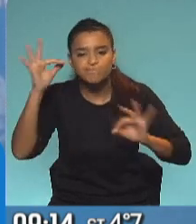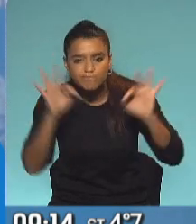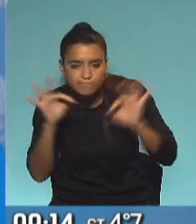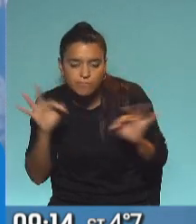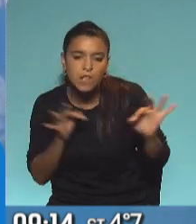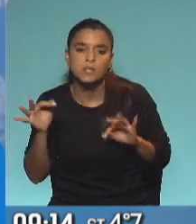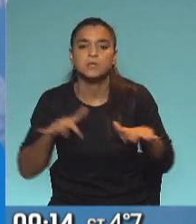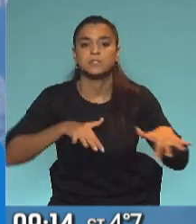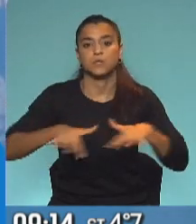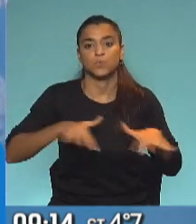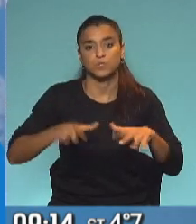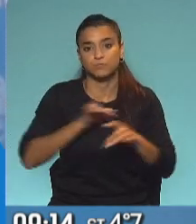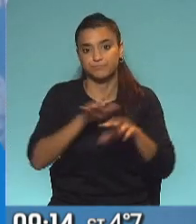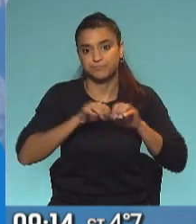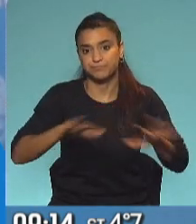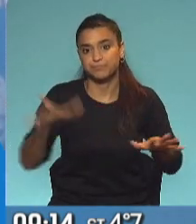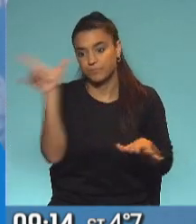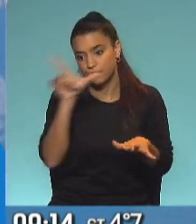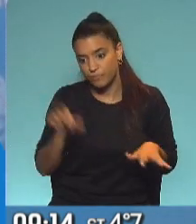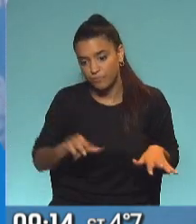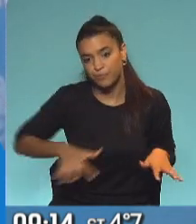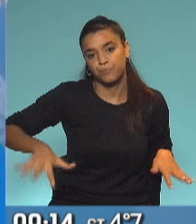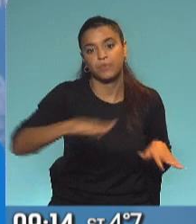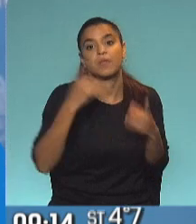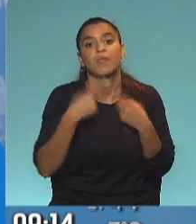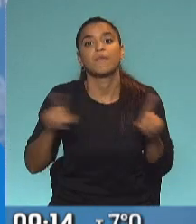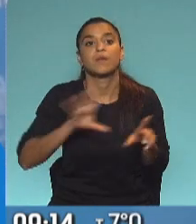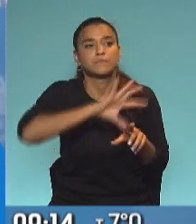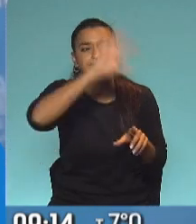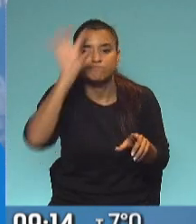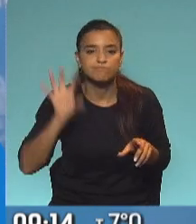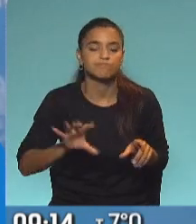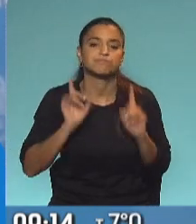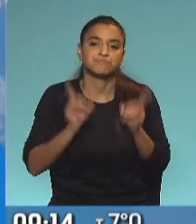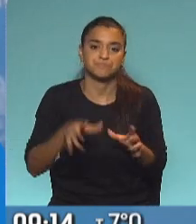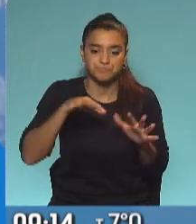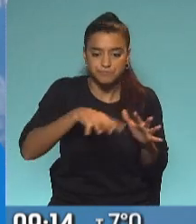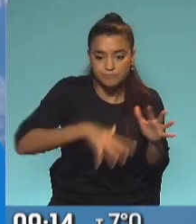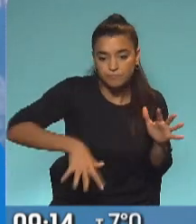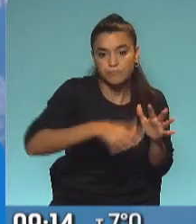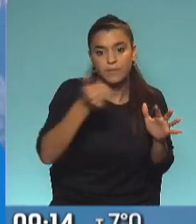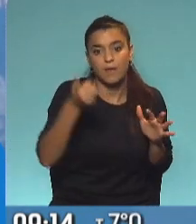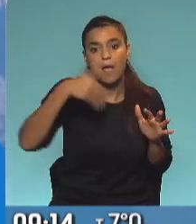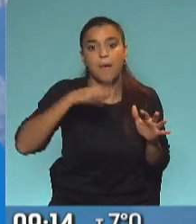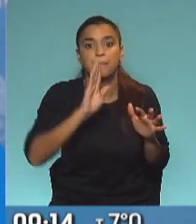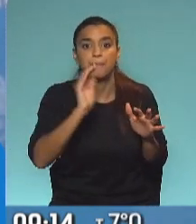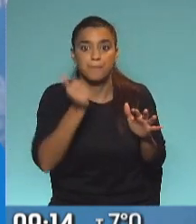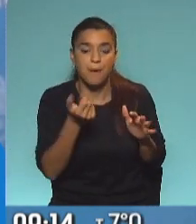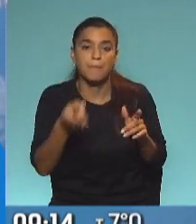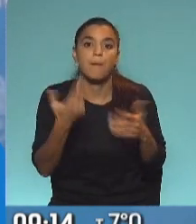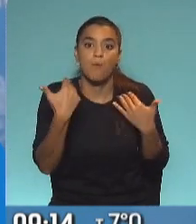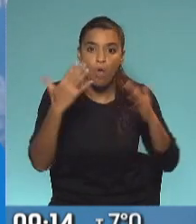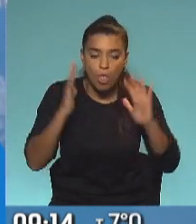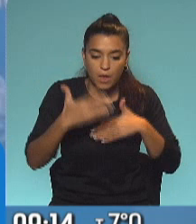esta situación epidemiológica geográfica diferente del país y particular en el área metropolitana de Buenos Aires, para